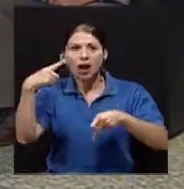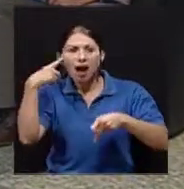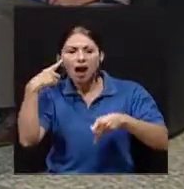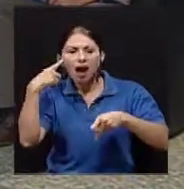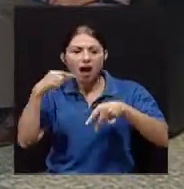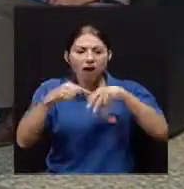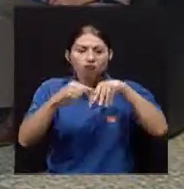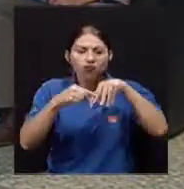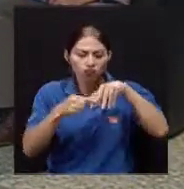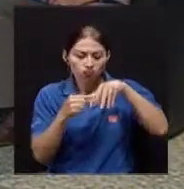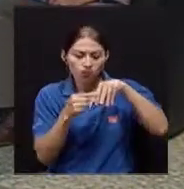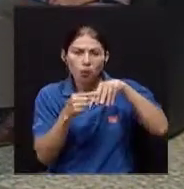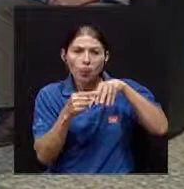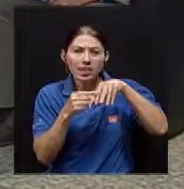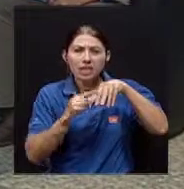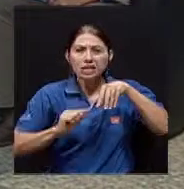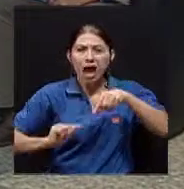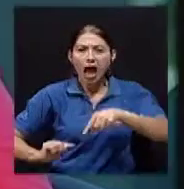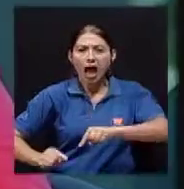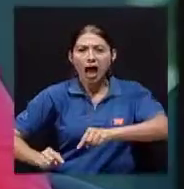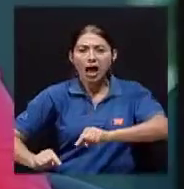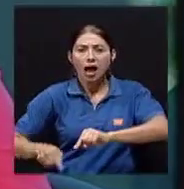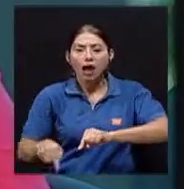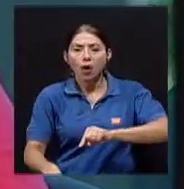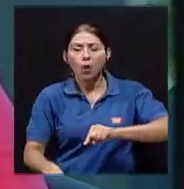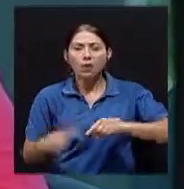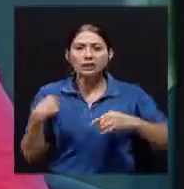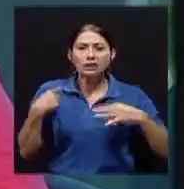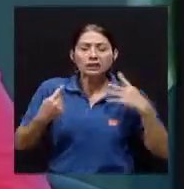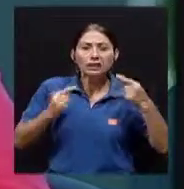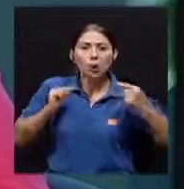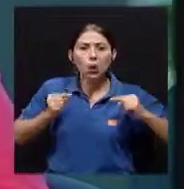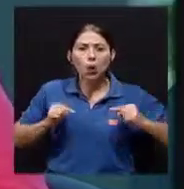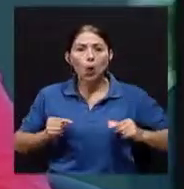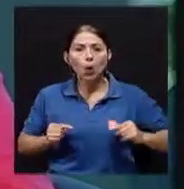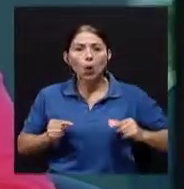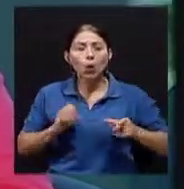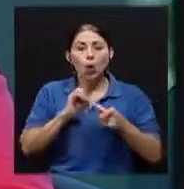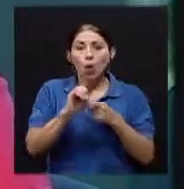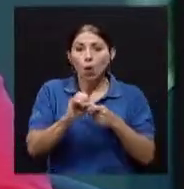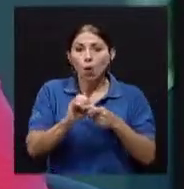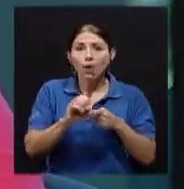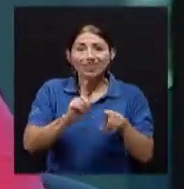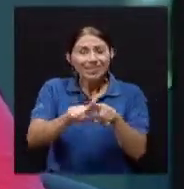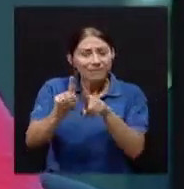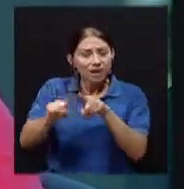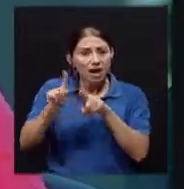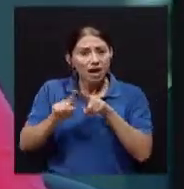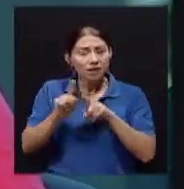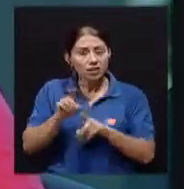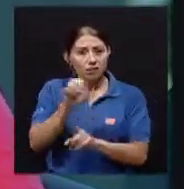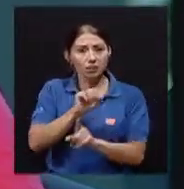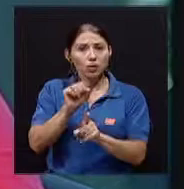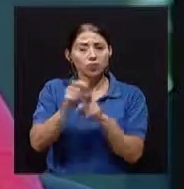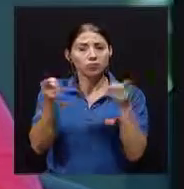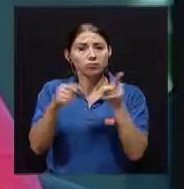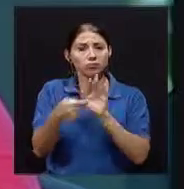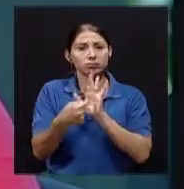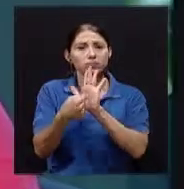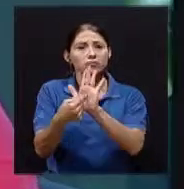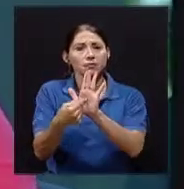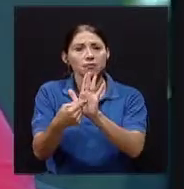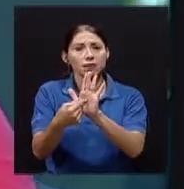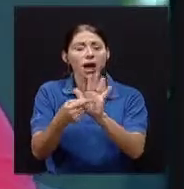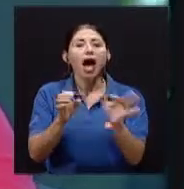rodillitas, o sea, dolores osteomusculares, hay presencia de estrías, o sea, ya hay una serie de manifestaciones asociadas con